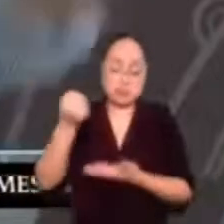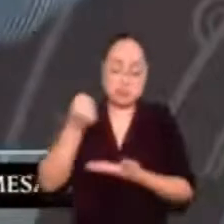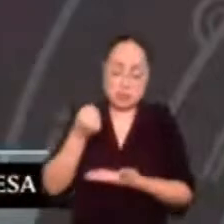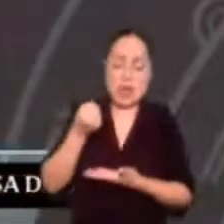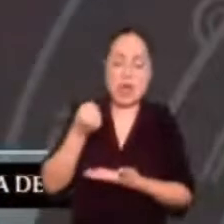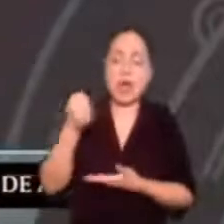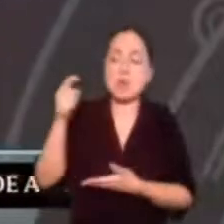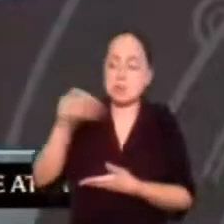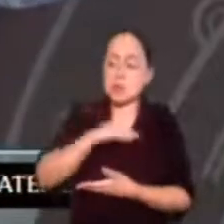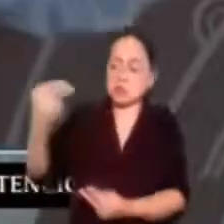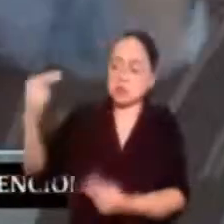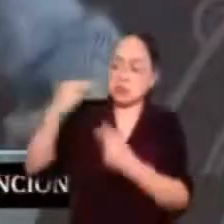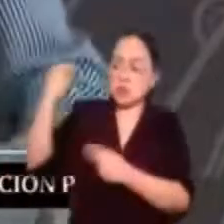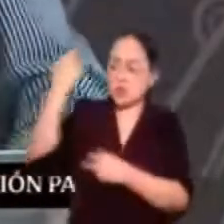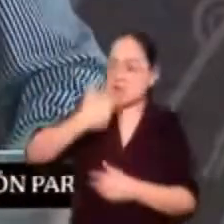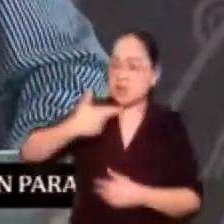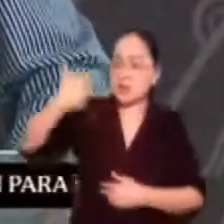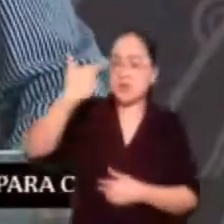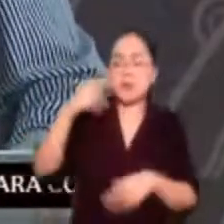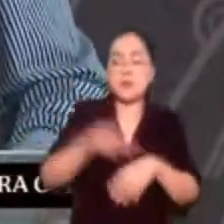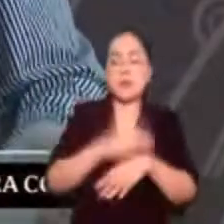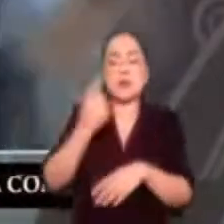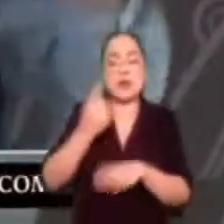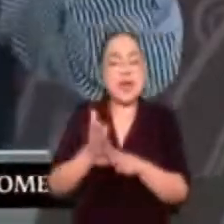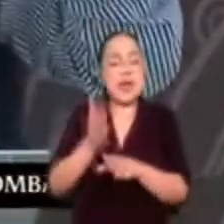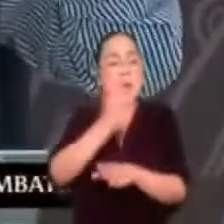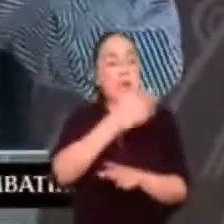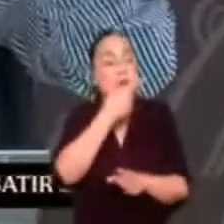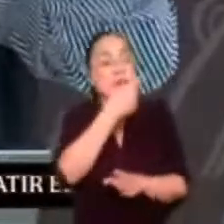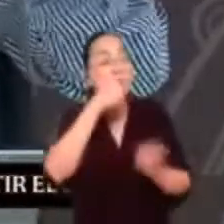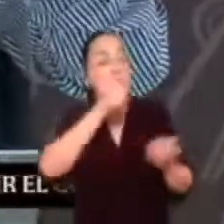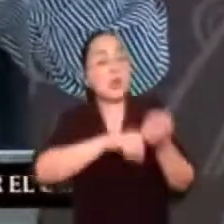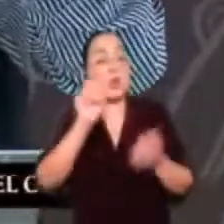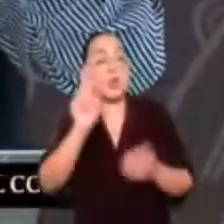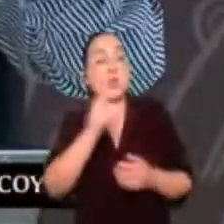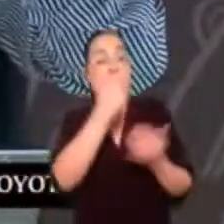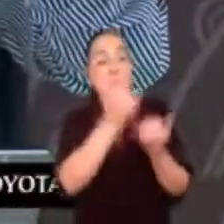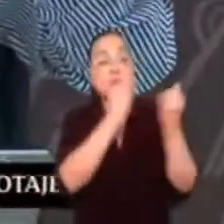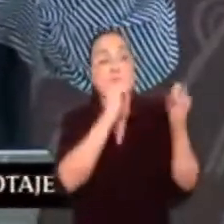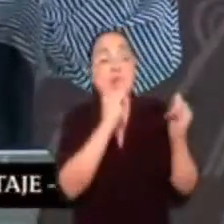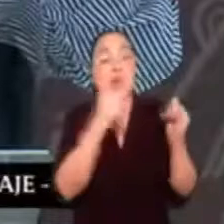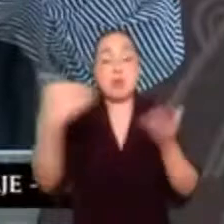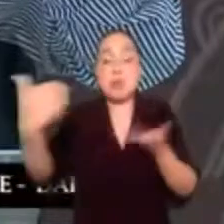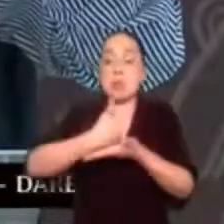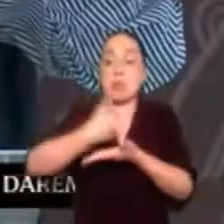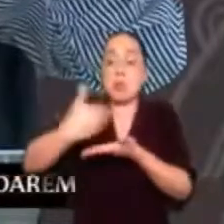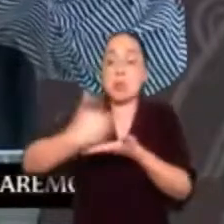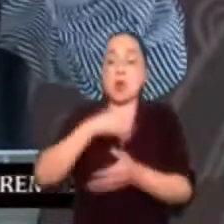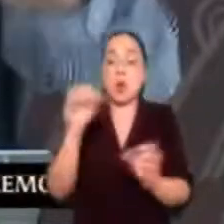Porque antes se aludía a la autonomía universitaria para que no te revisaran.